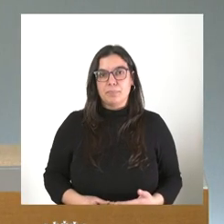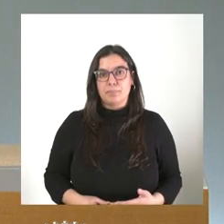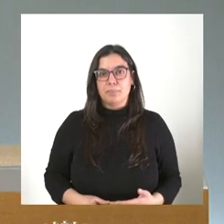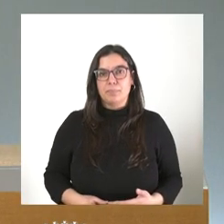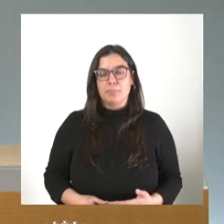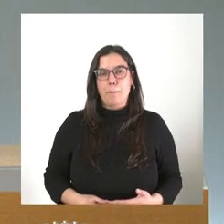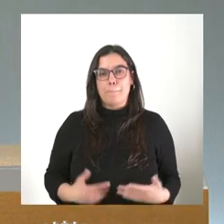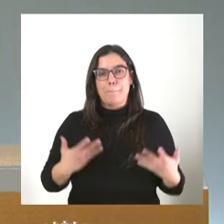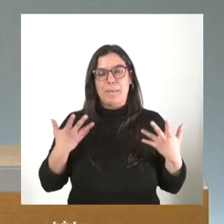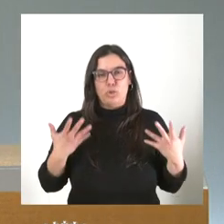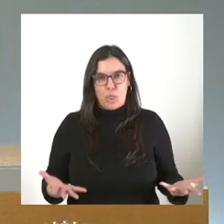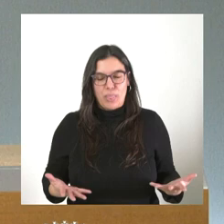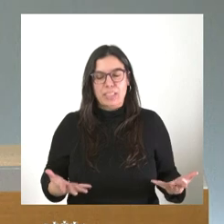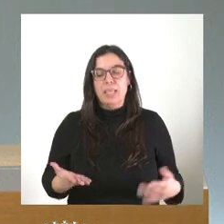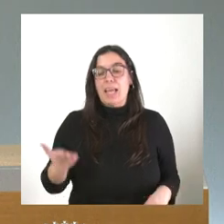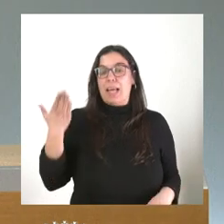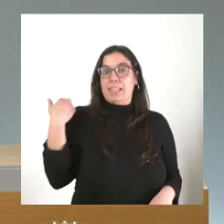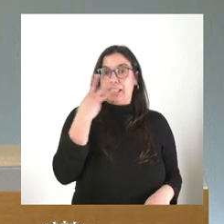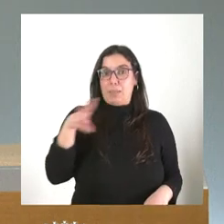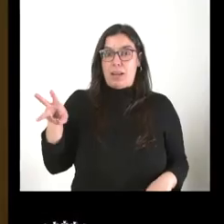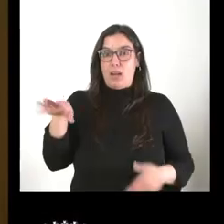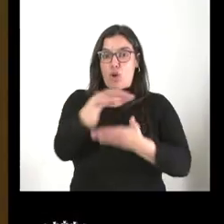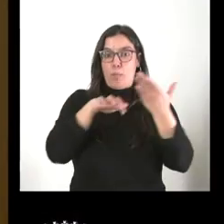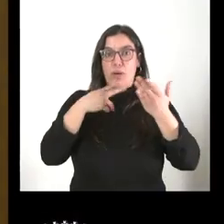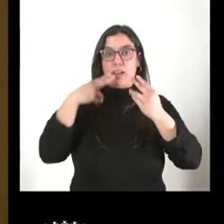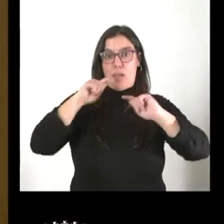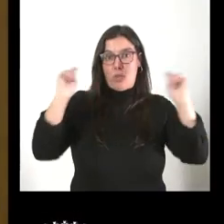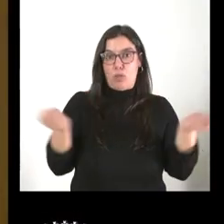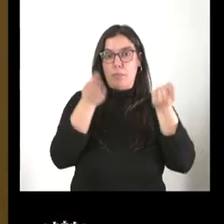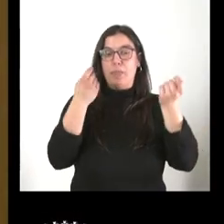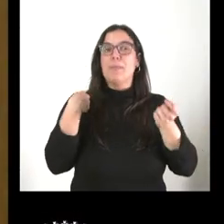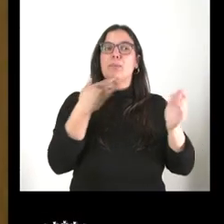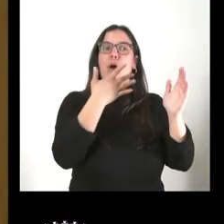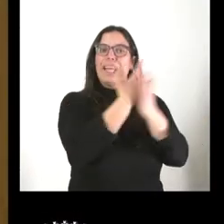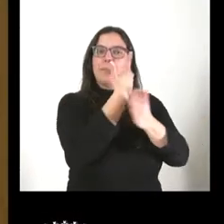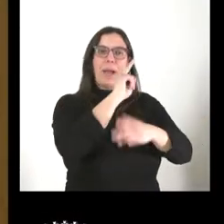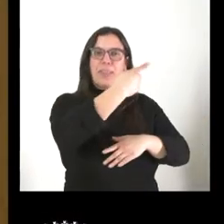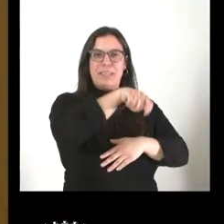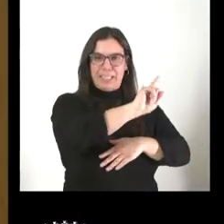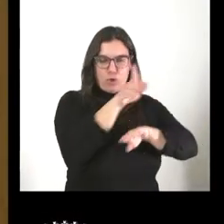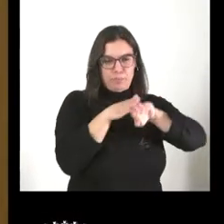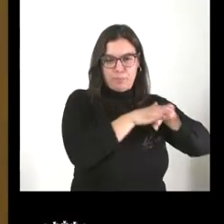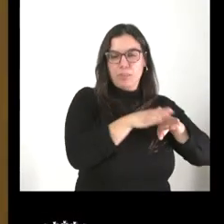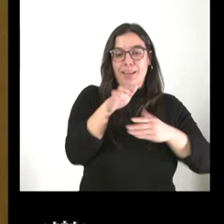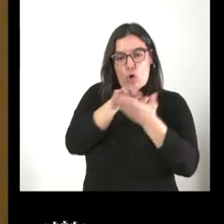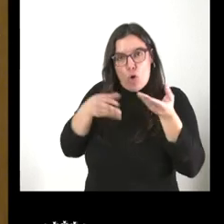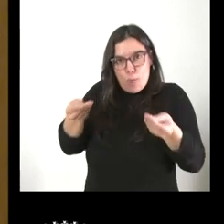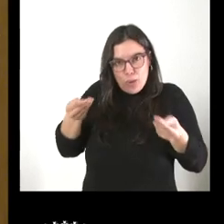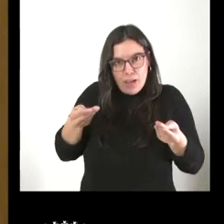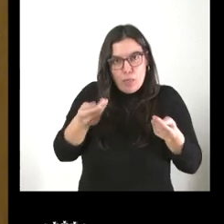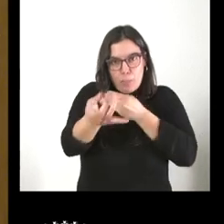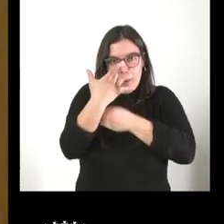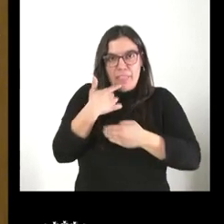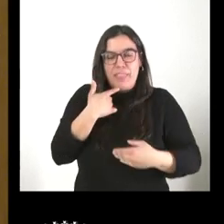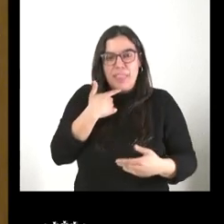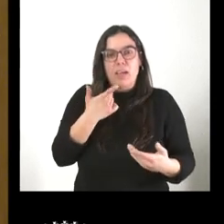entonces Hace tres semanas en el comunicado No no por lo que nos explicó el vicepresidente sino en el comunicado se nos